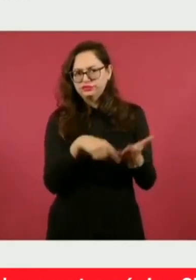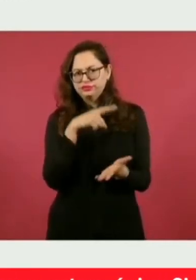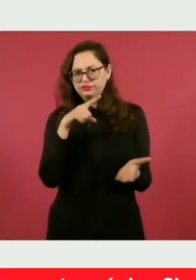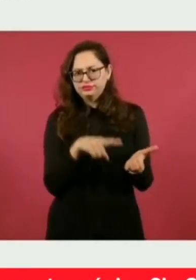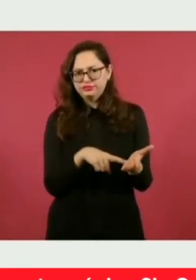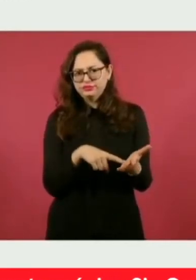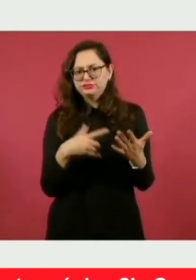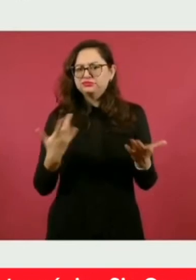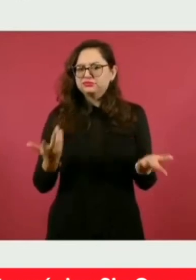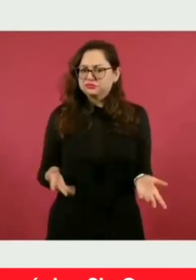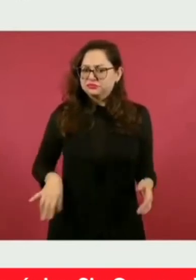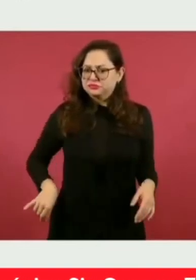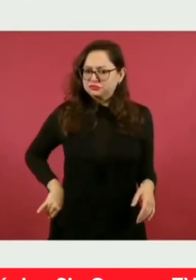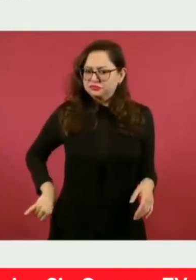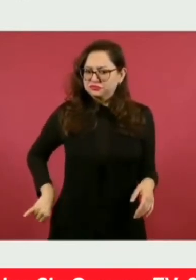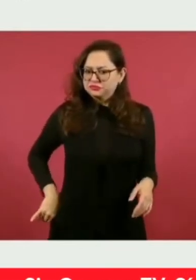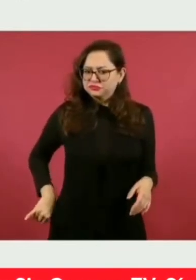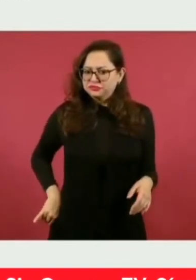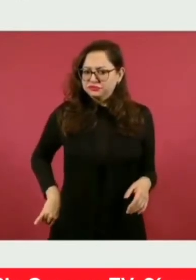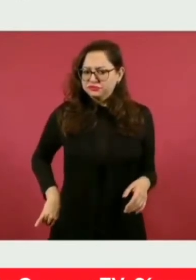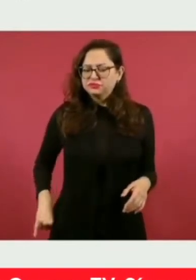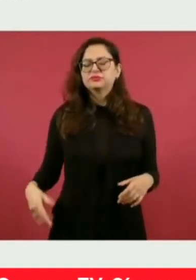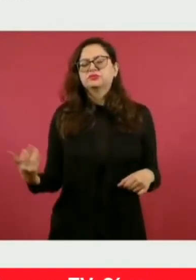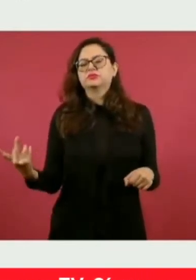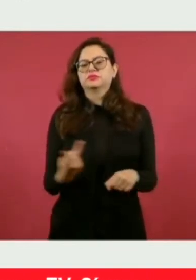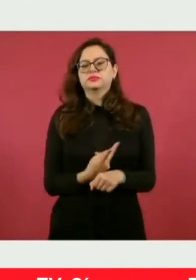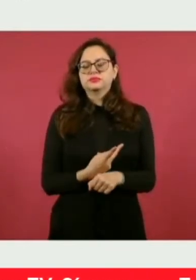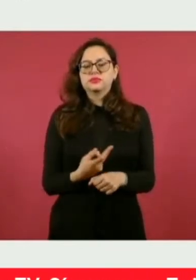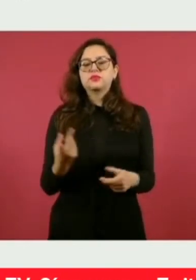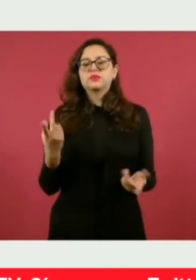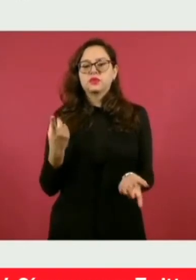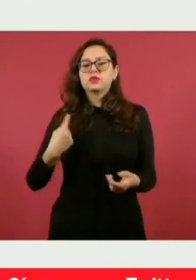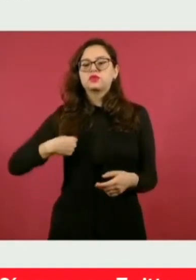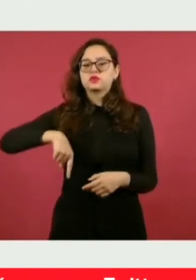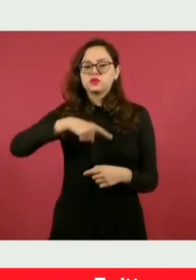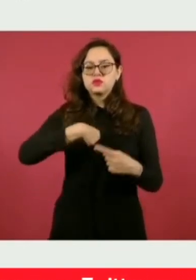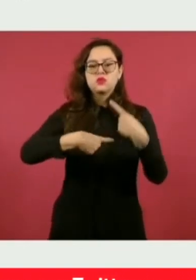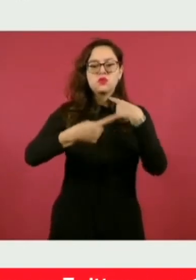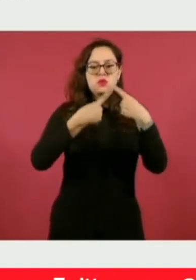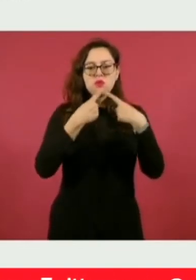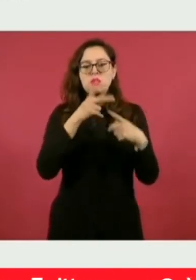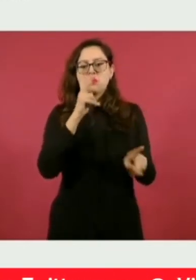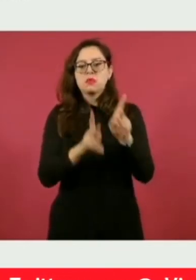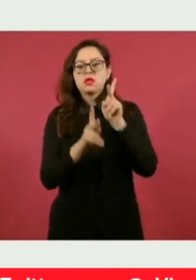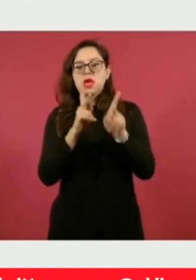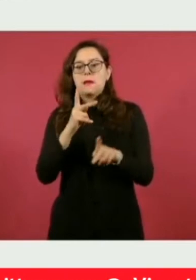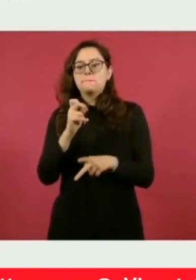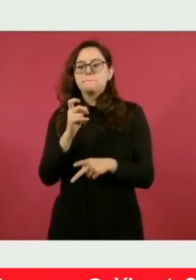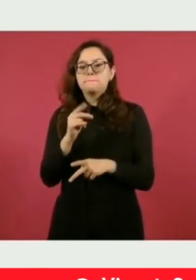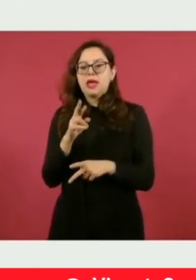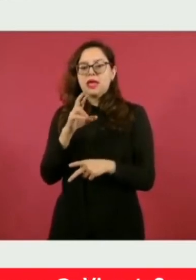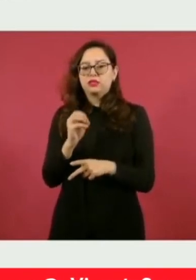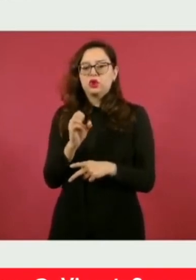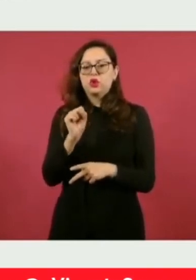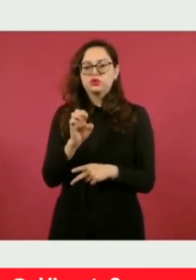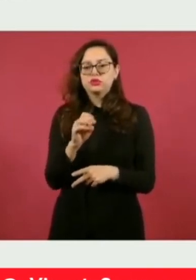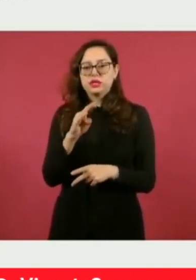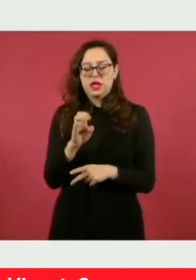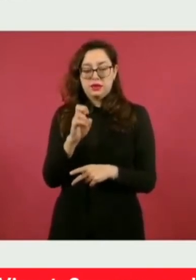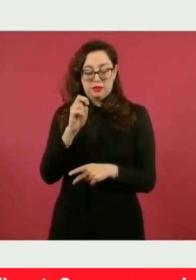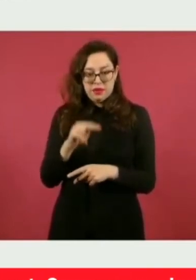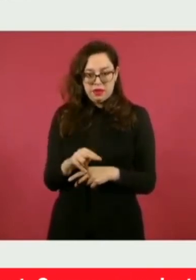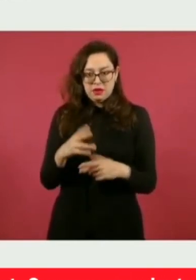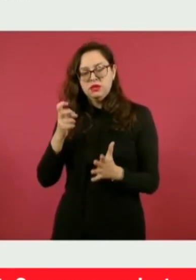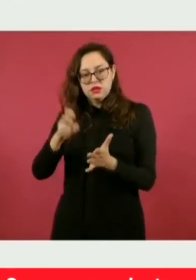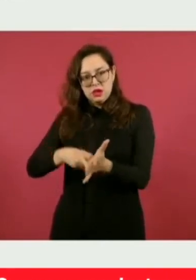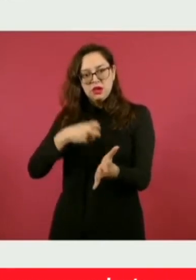muy interesante, es una muestra de esas pláticas que hemos tenido con Petro-7, pero sobre todo la reacción que ellos han tenido, cómo se